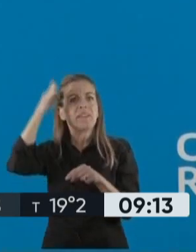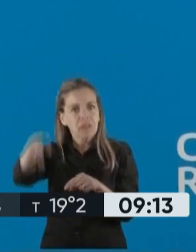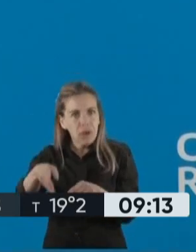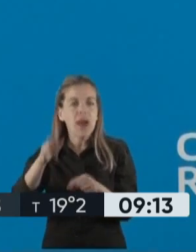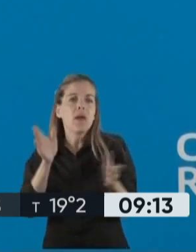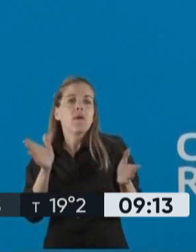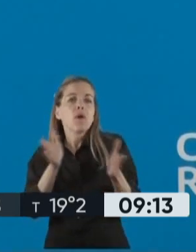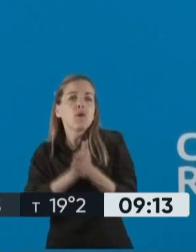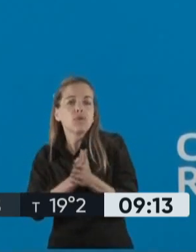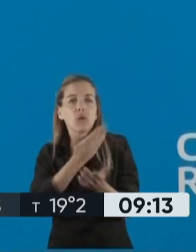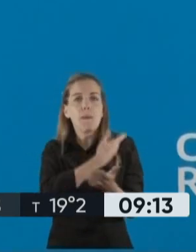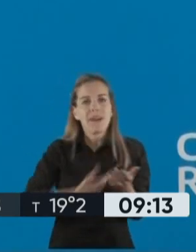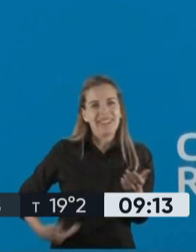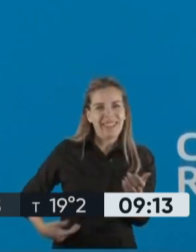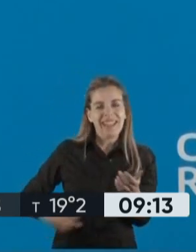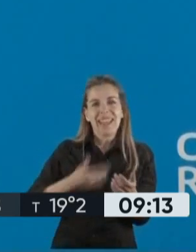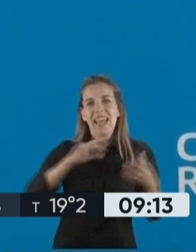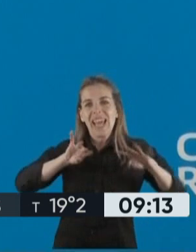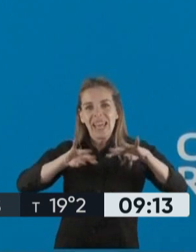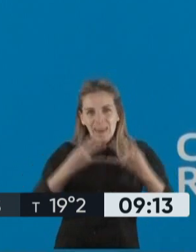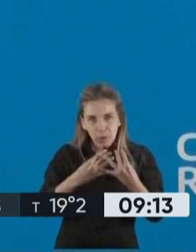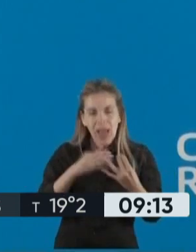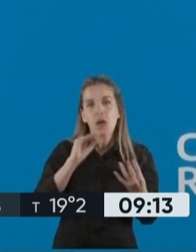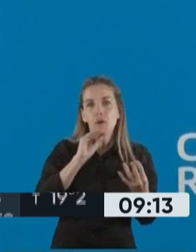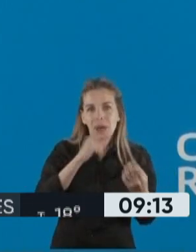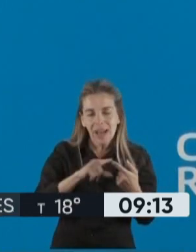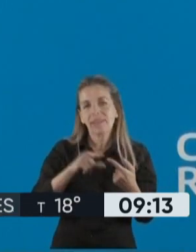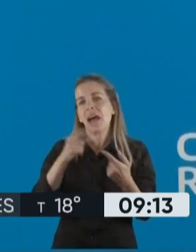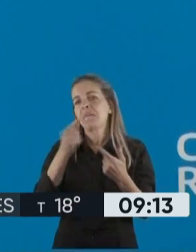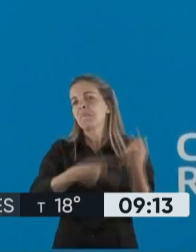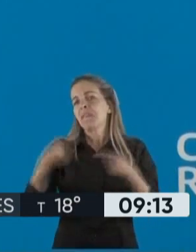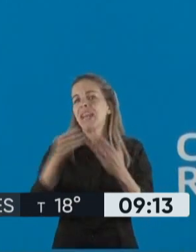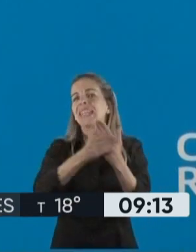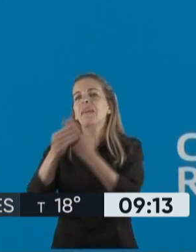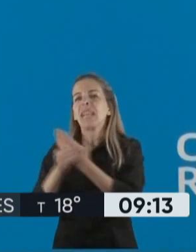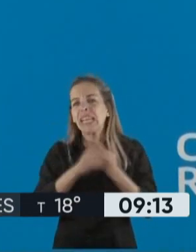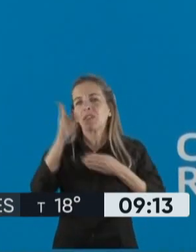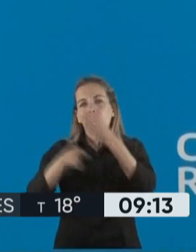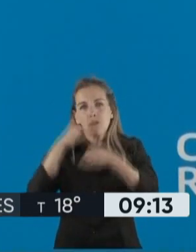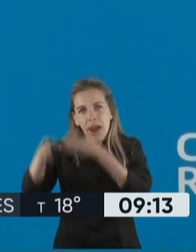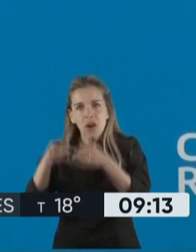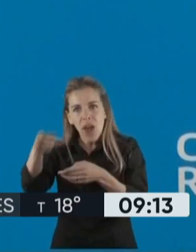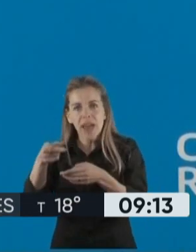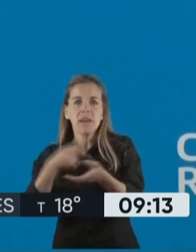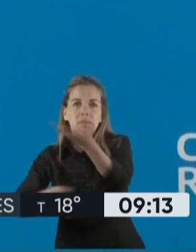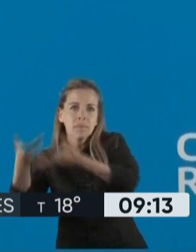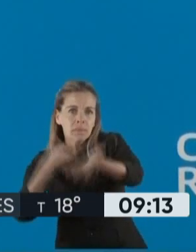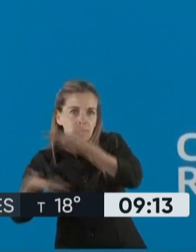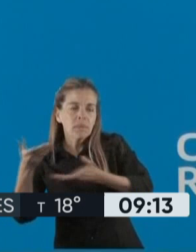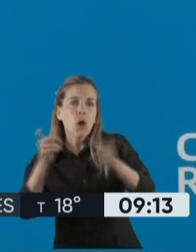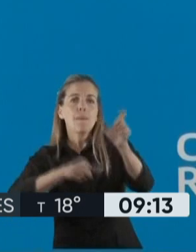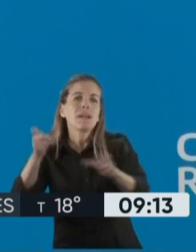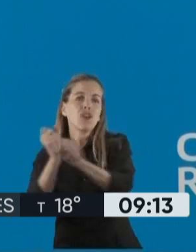acompañado precisamente del presidente de la Cámara de Diputados, de ministros y de dirigentes de los movimientos sociales, donde compartió allí con